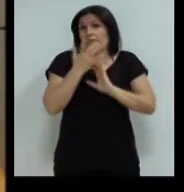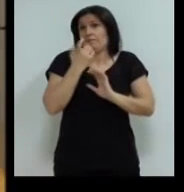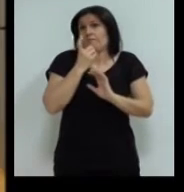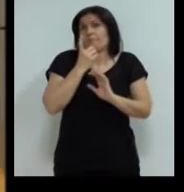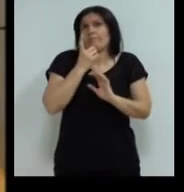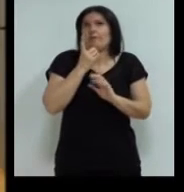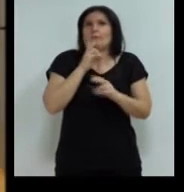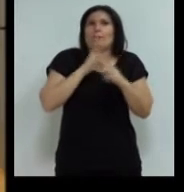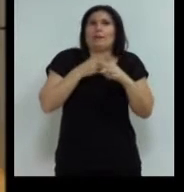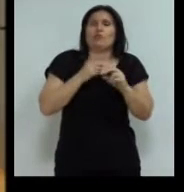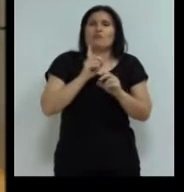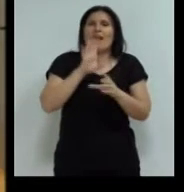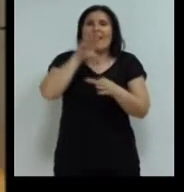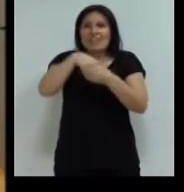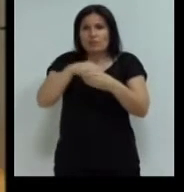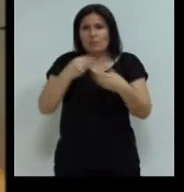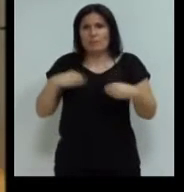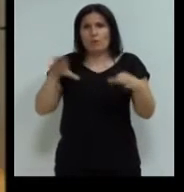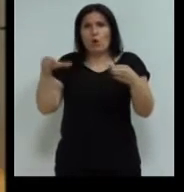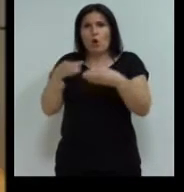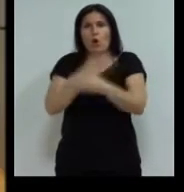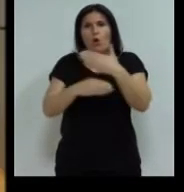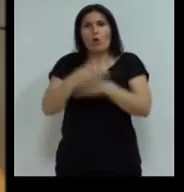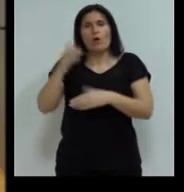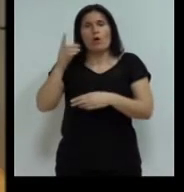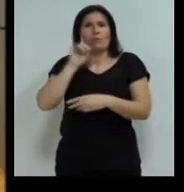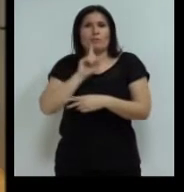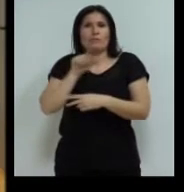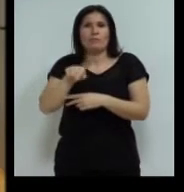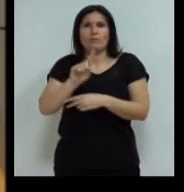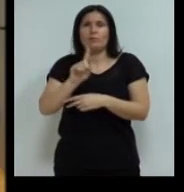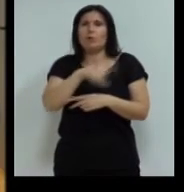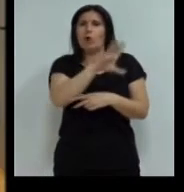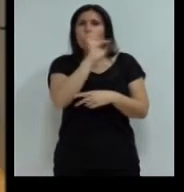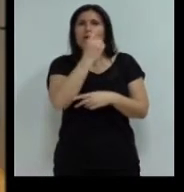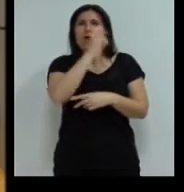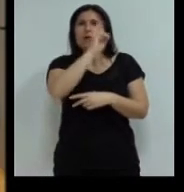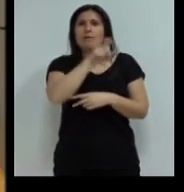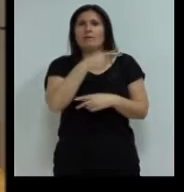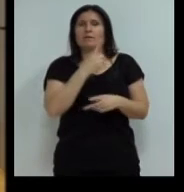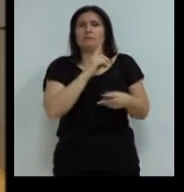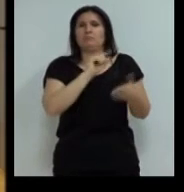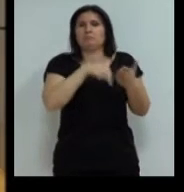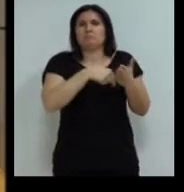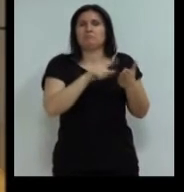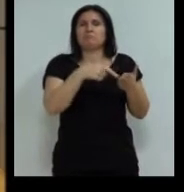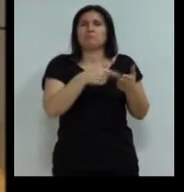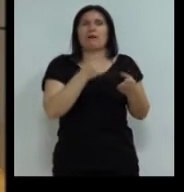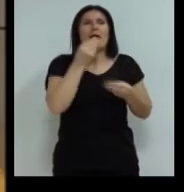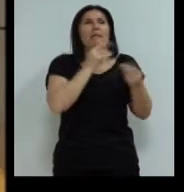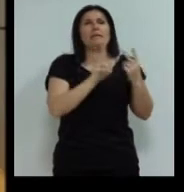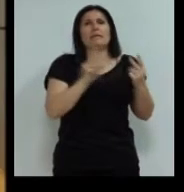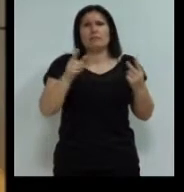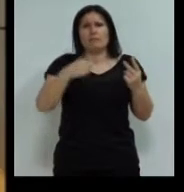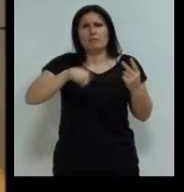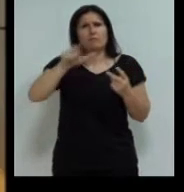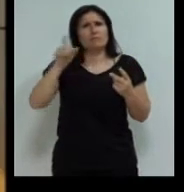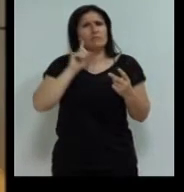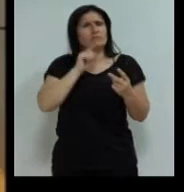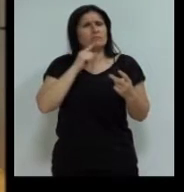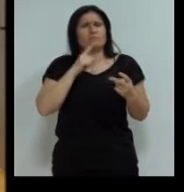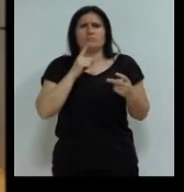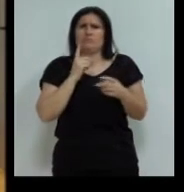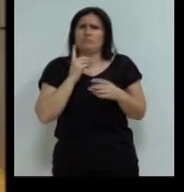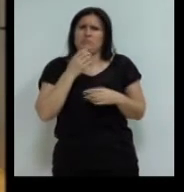no tenía ni muñetera idea, y lo que hizo fue contratar a alguien que decía, respuesta. Bueno, hubo manifestaciones de las personas sordas y menos mal que se